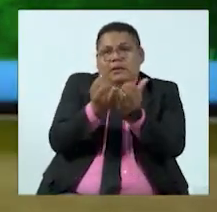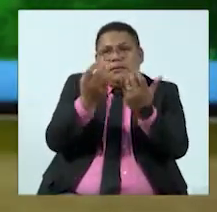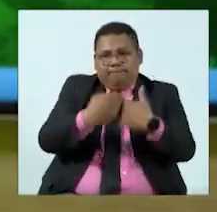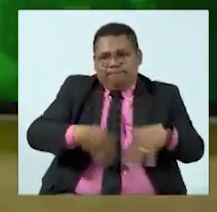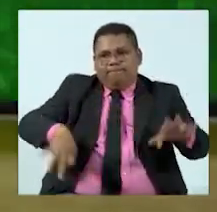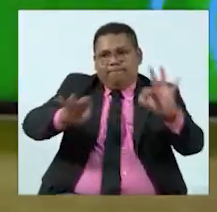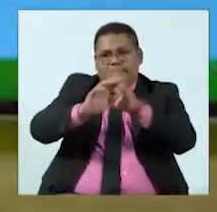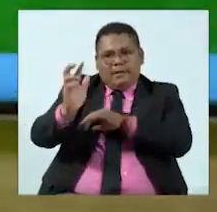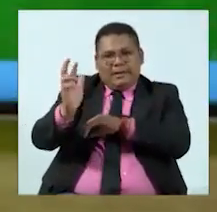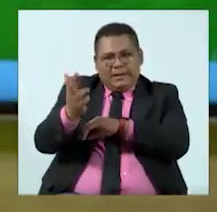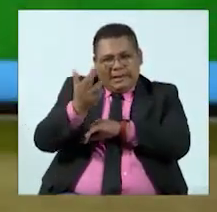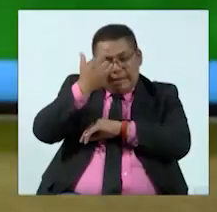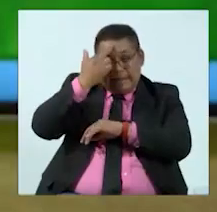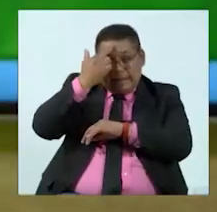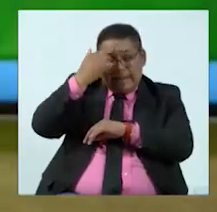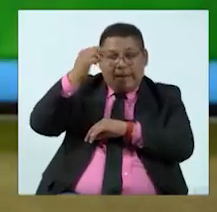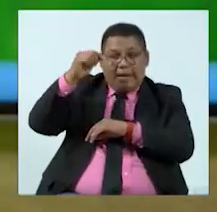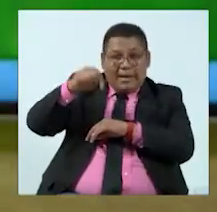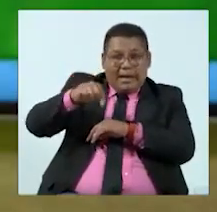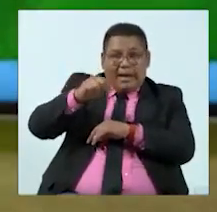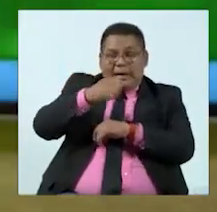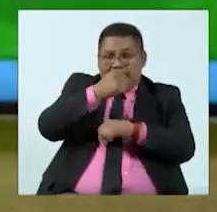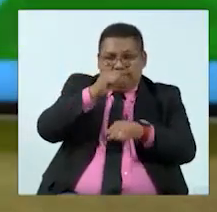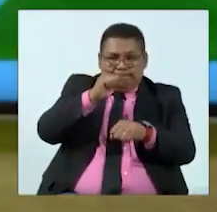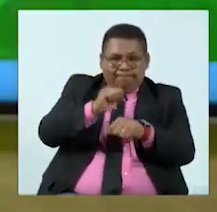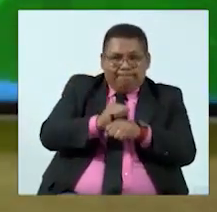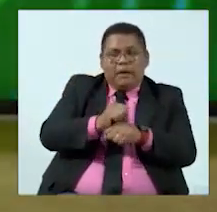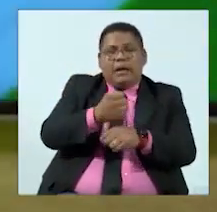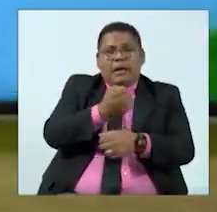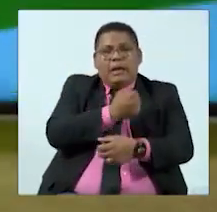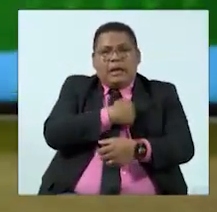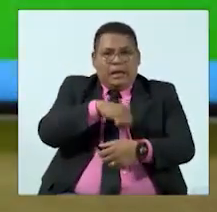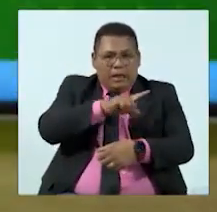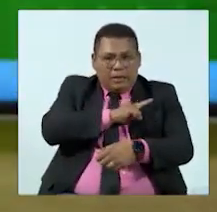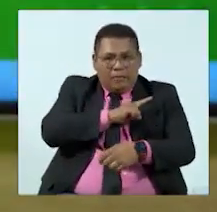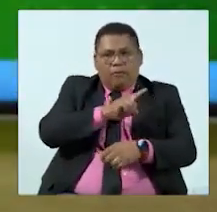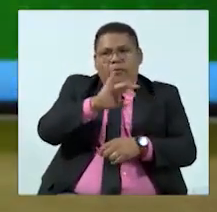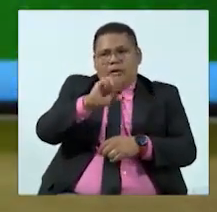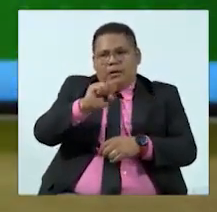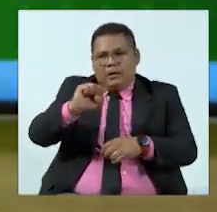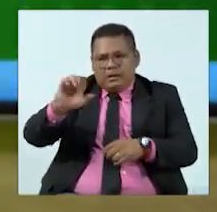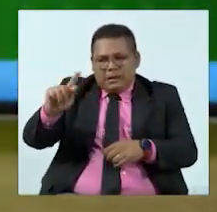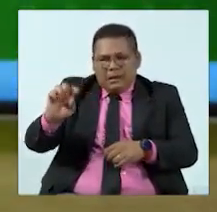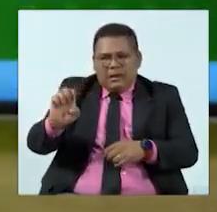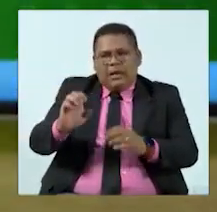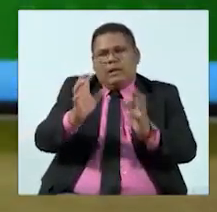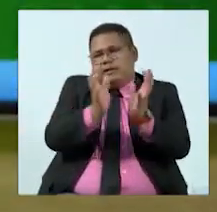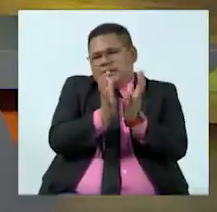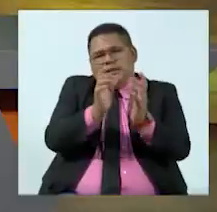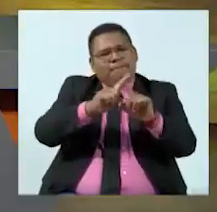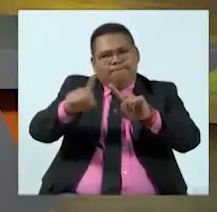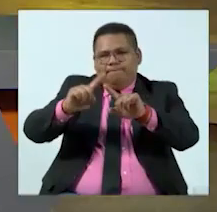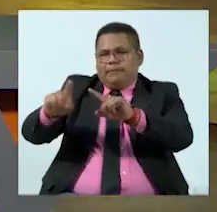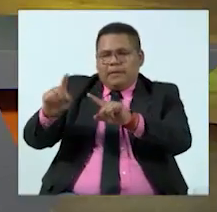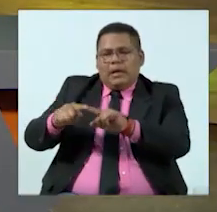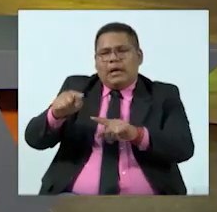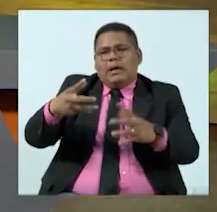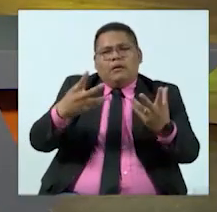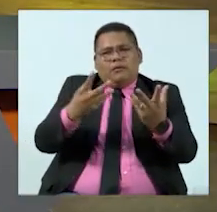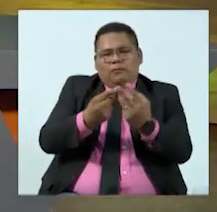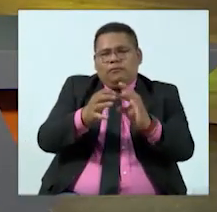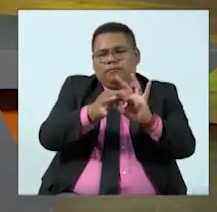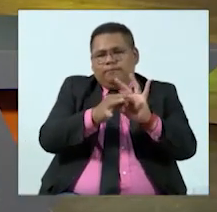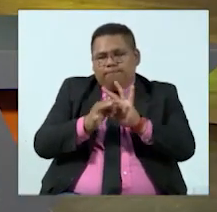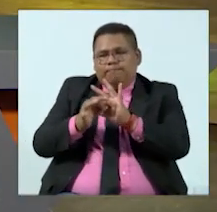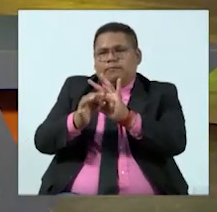que esto se está aplicando en todo el sector salud INS is secretaría de salud participamos conjuntamente en esta actividad que se va a